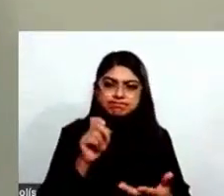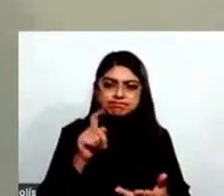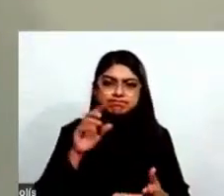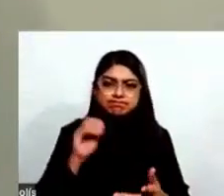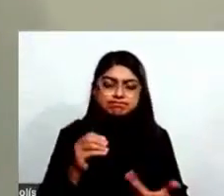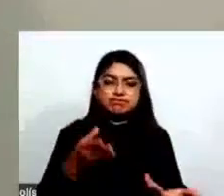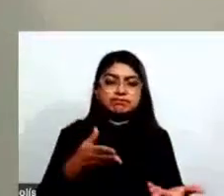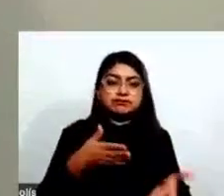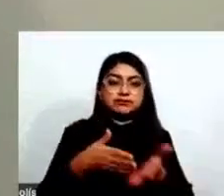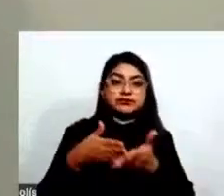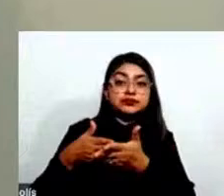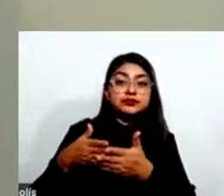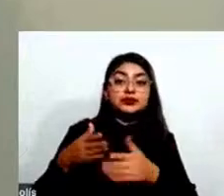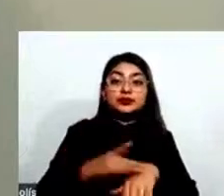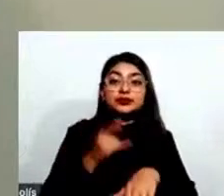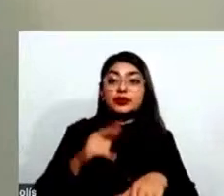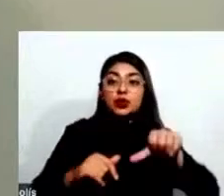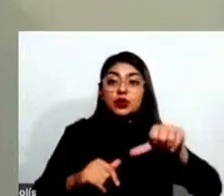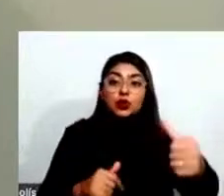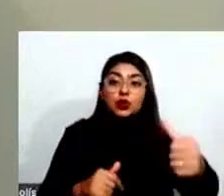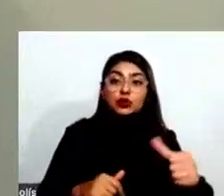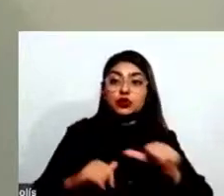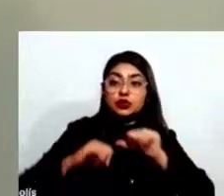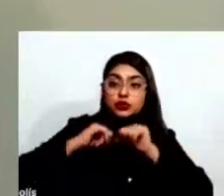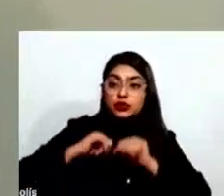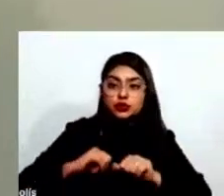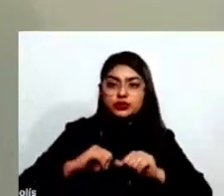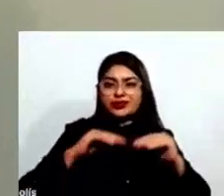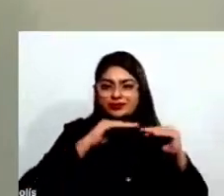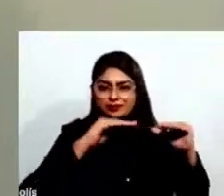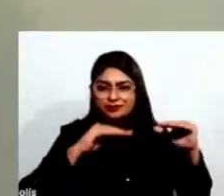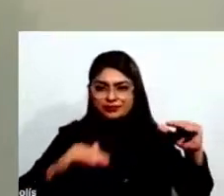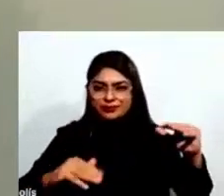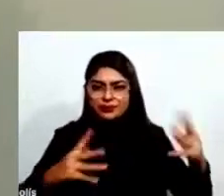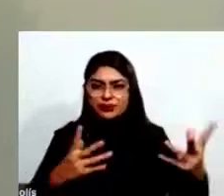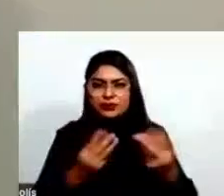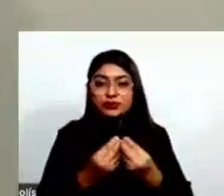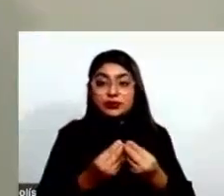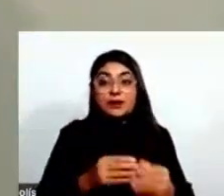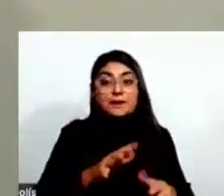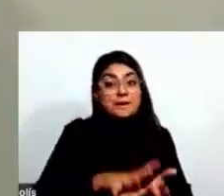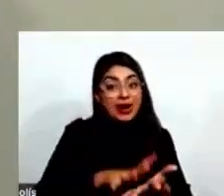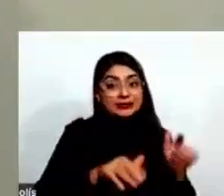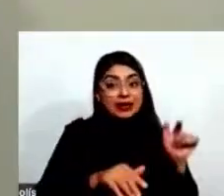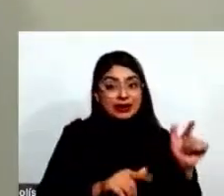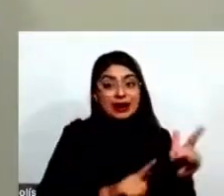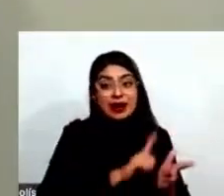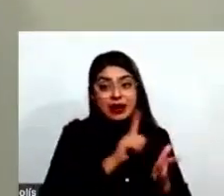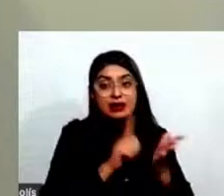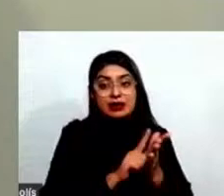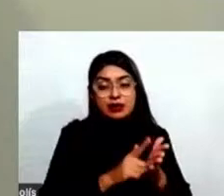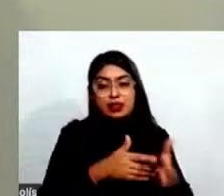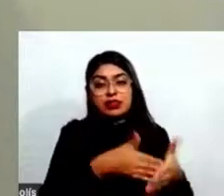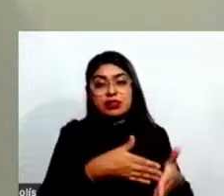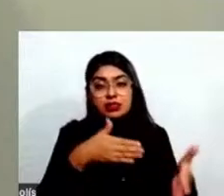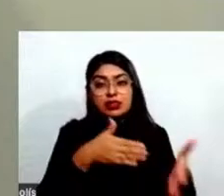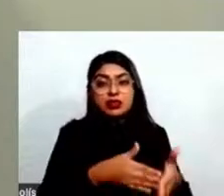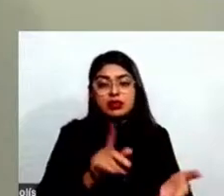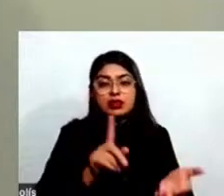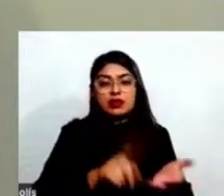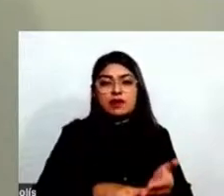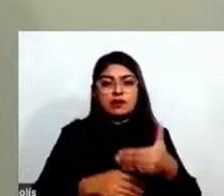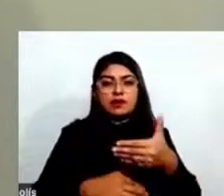de los otros poderes, especialmente el legislativo, dentro de estos procedimientos, aceptando que se trata en